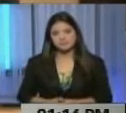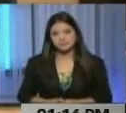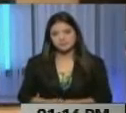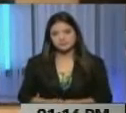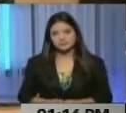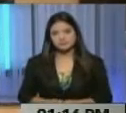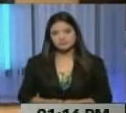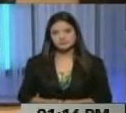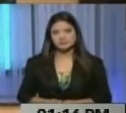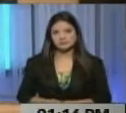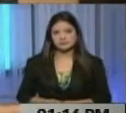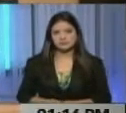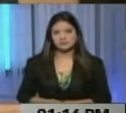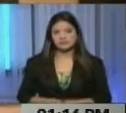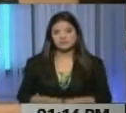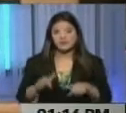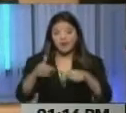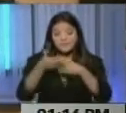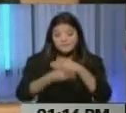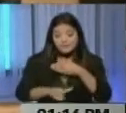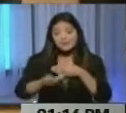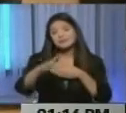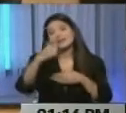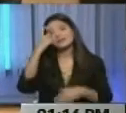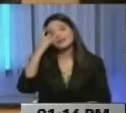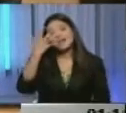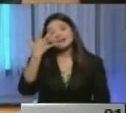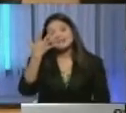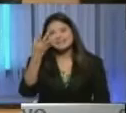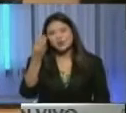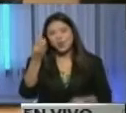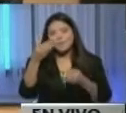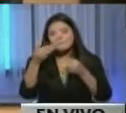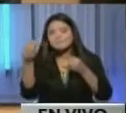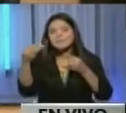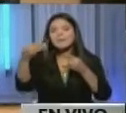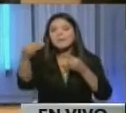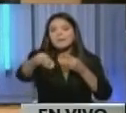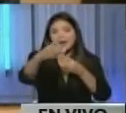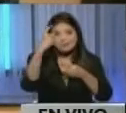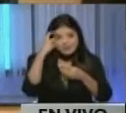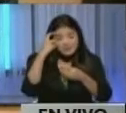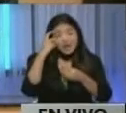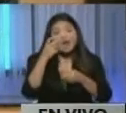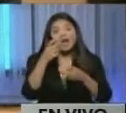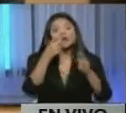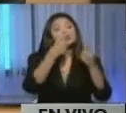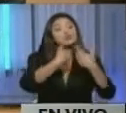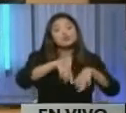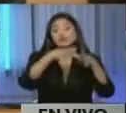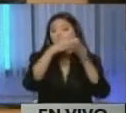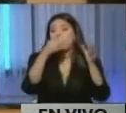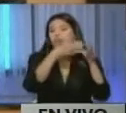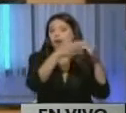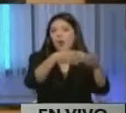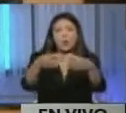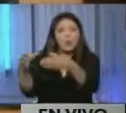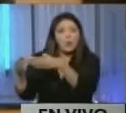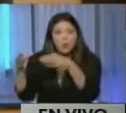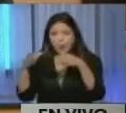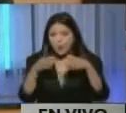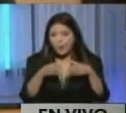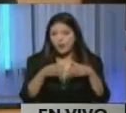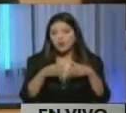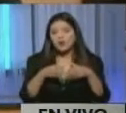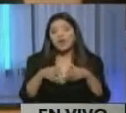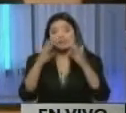Por su parte, a partir del día D+5, las distintas misiones, comisiones y unidades tácticas de combate de los frentes